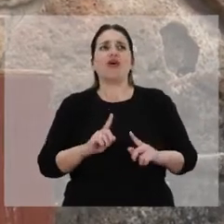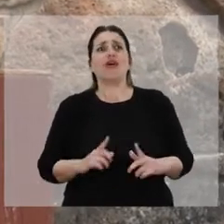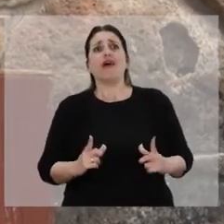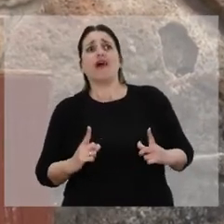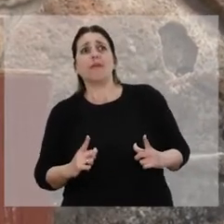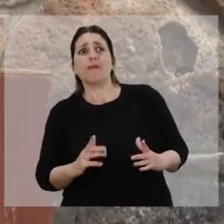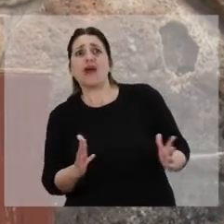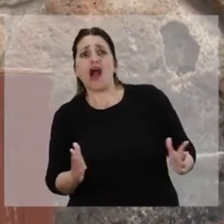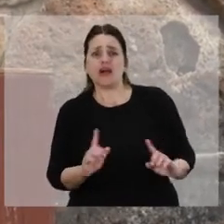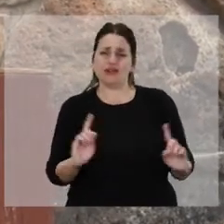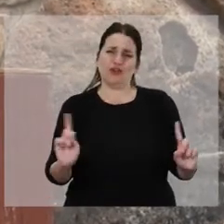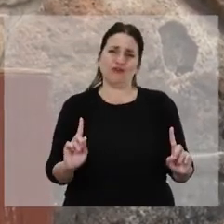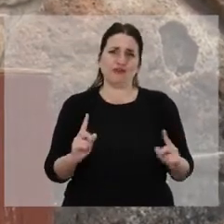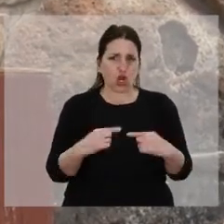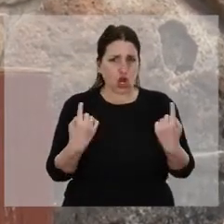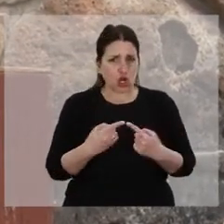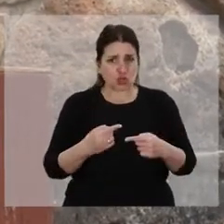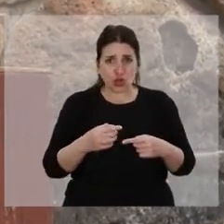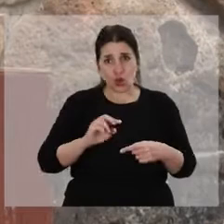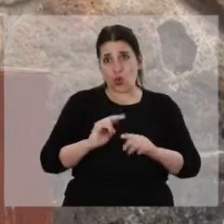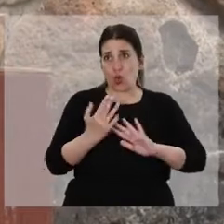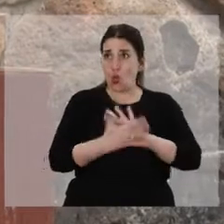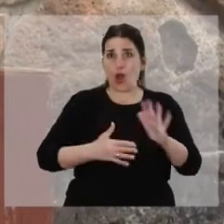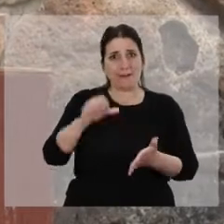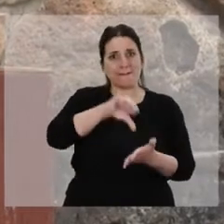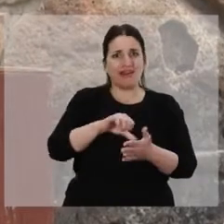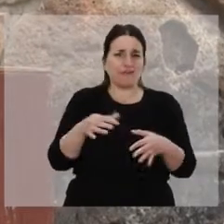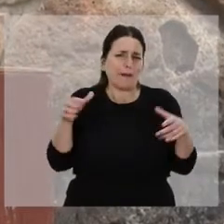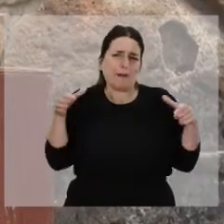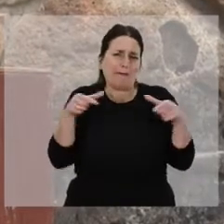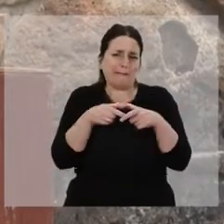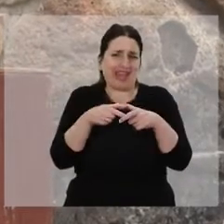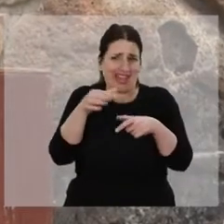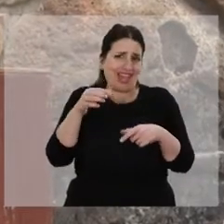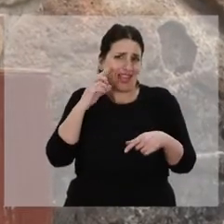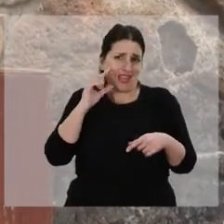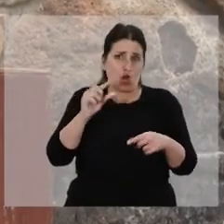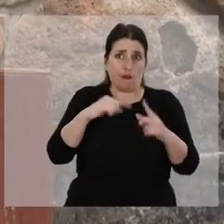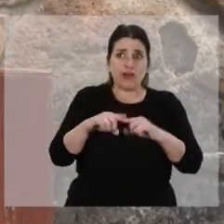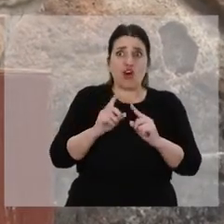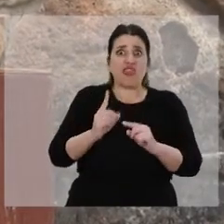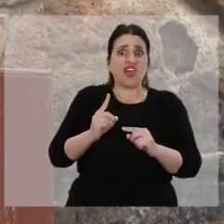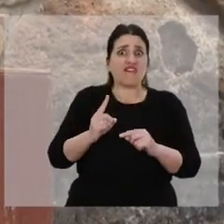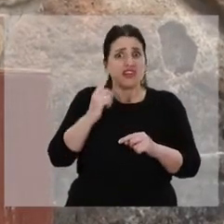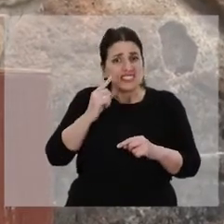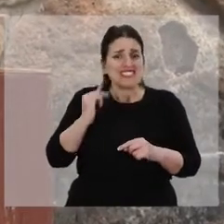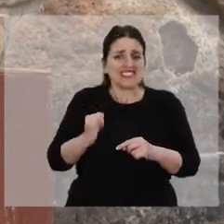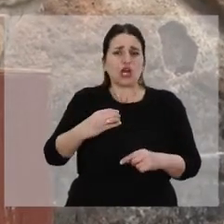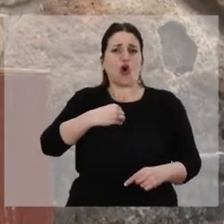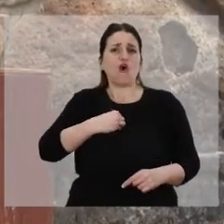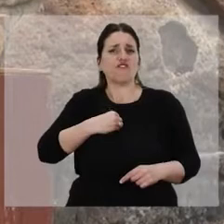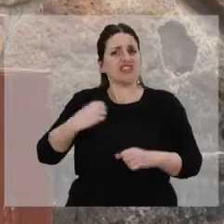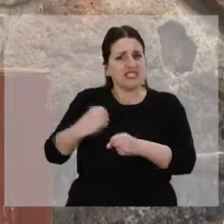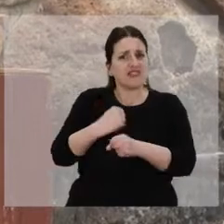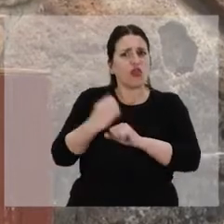que no nos podemos quedar quietos. Los chiquitos tienen que ir a competir en el mundo porque le tenemos fe al productor uruguayo, al que